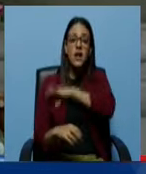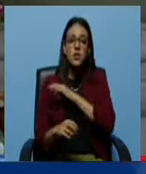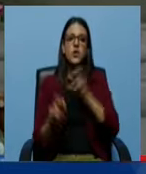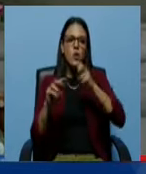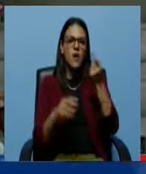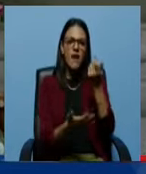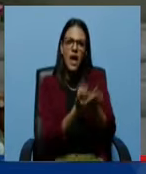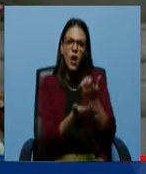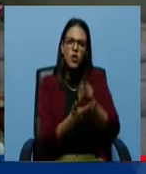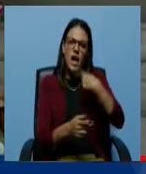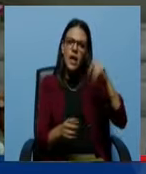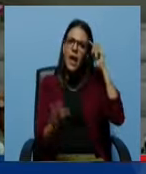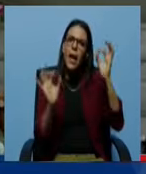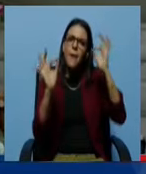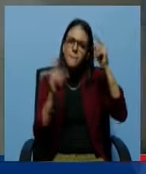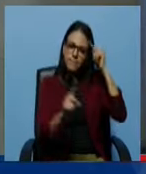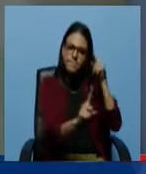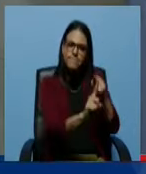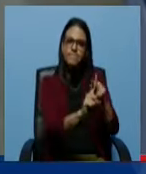Y específicamente,